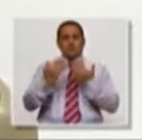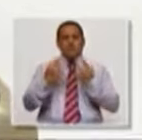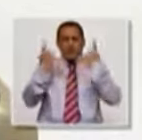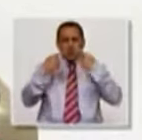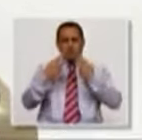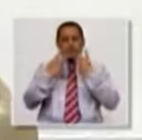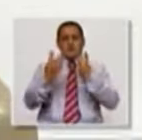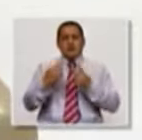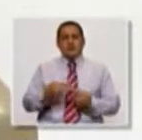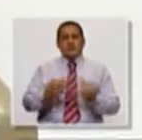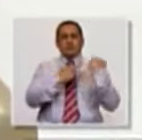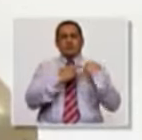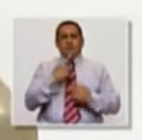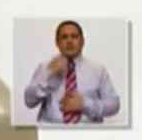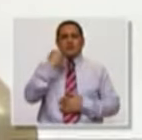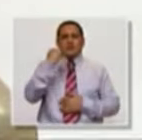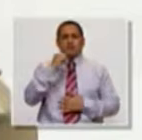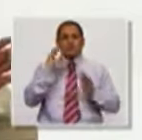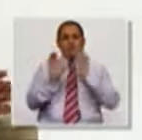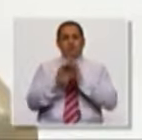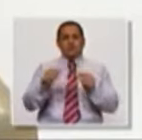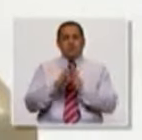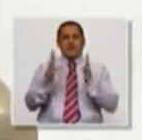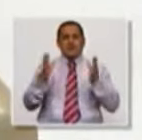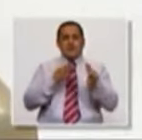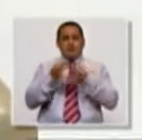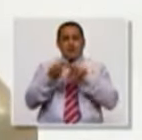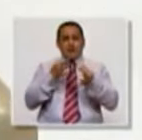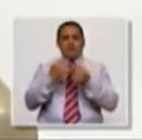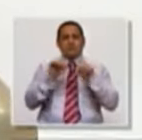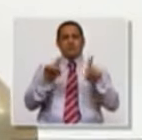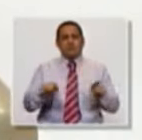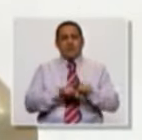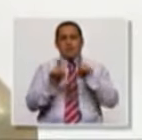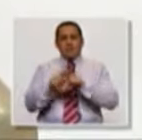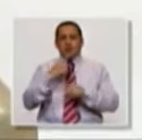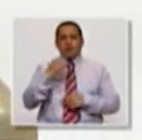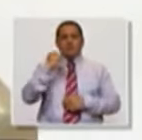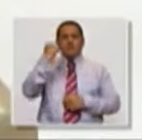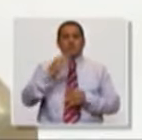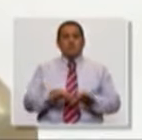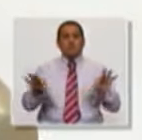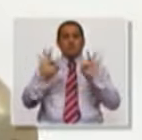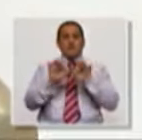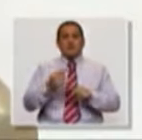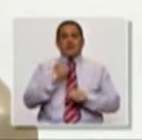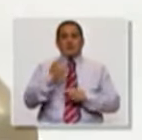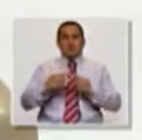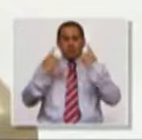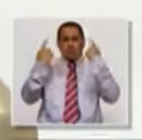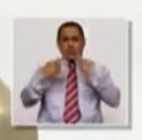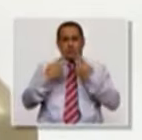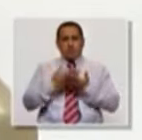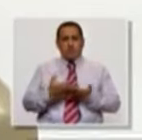mecanismos también de tutela judicial de derechos, en sentido amplio, ¿no? Pero para el caso de los derechos fundamentales tenemos mecanismos